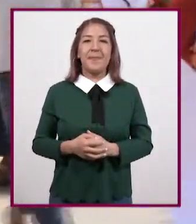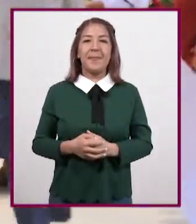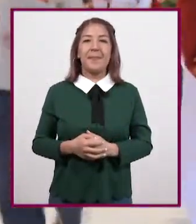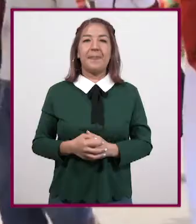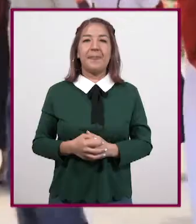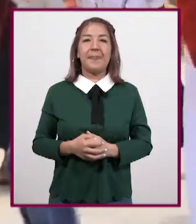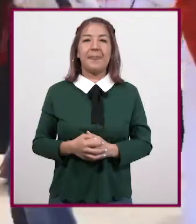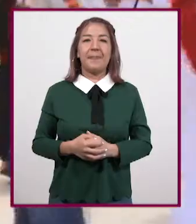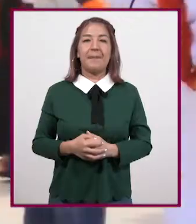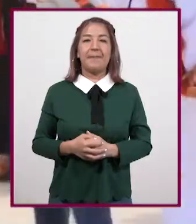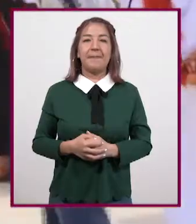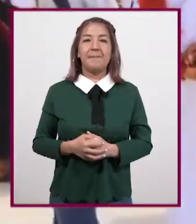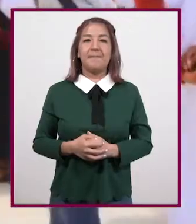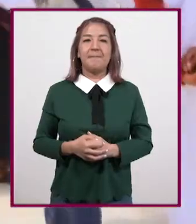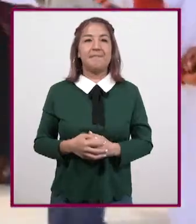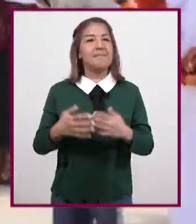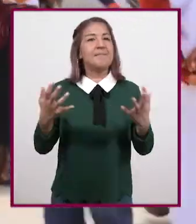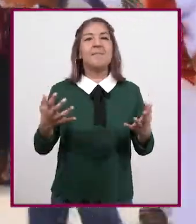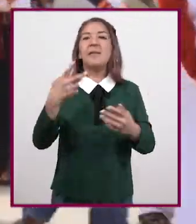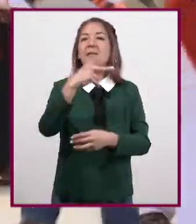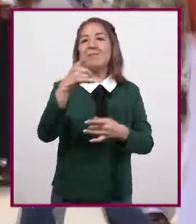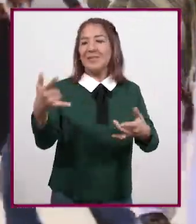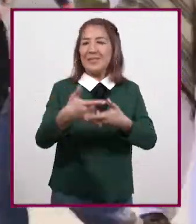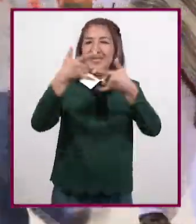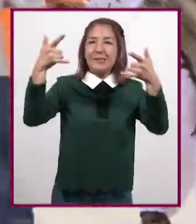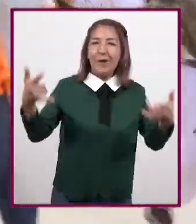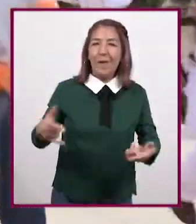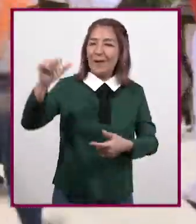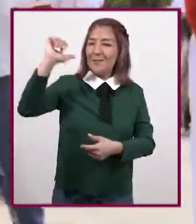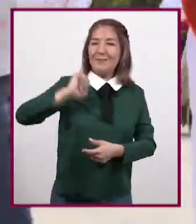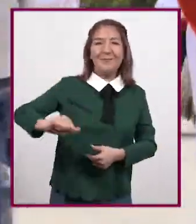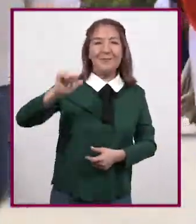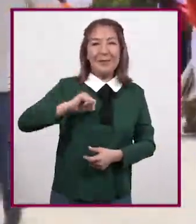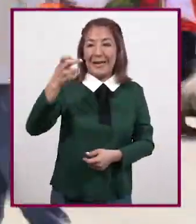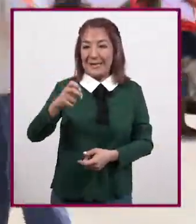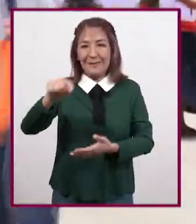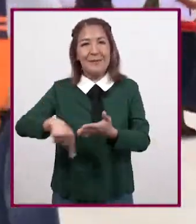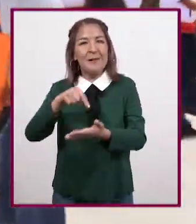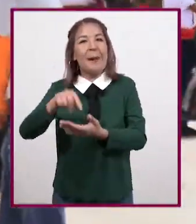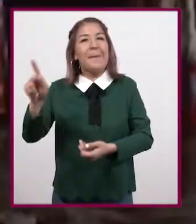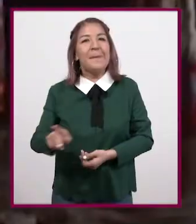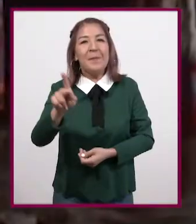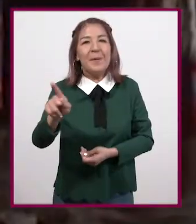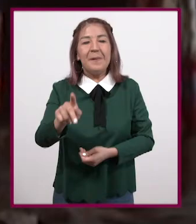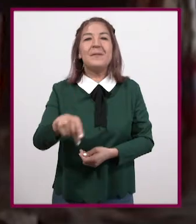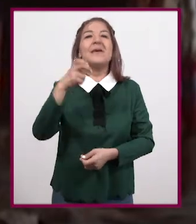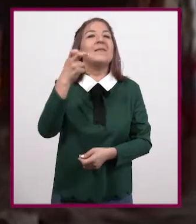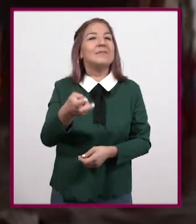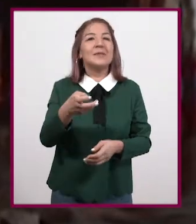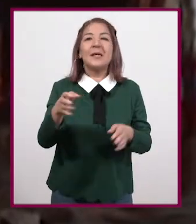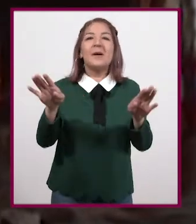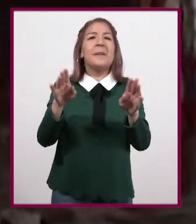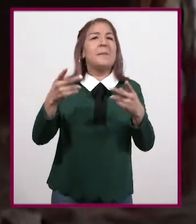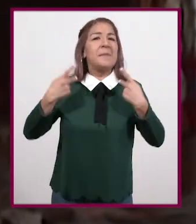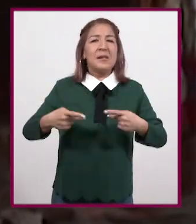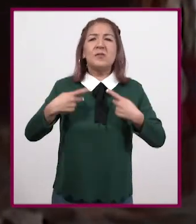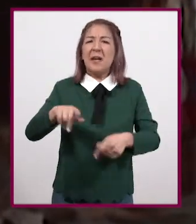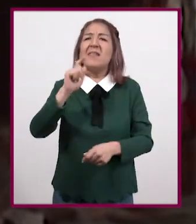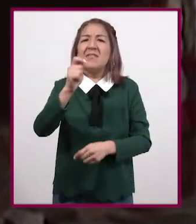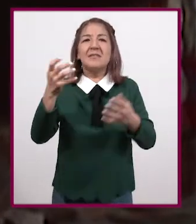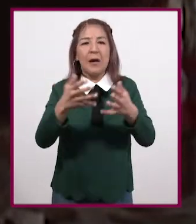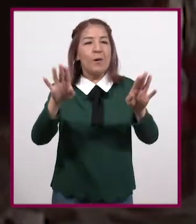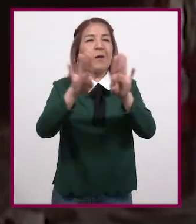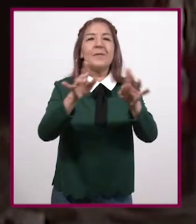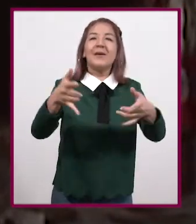Y pues sí, como leyendas o historias de las zonas que vienen mucho de personas